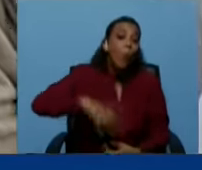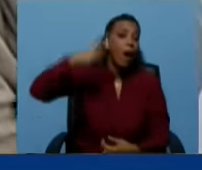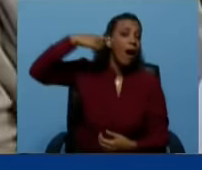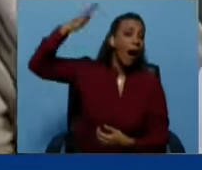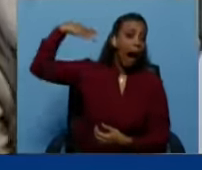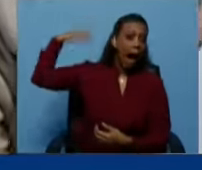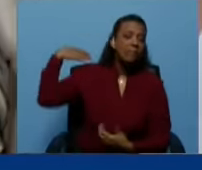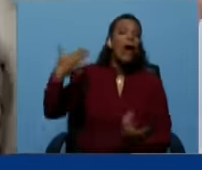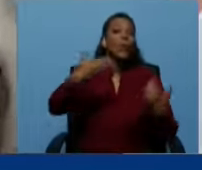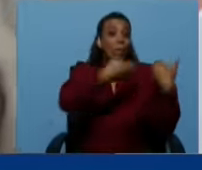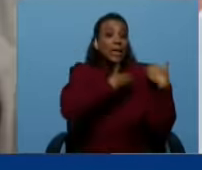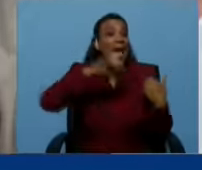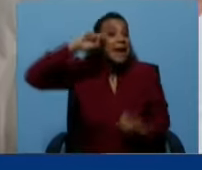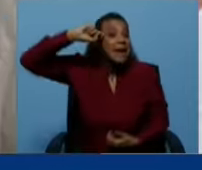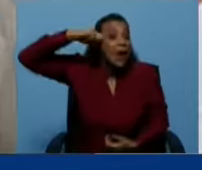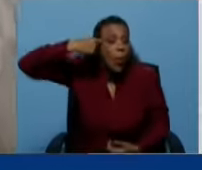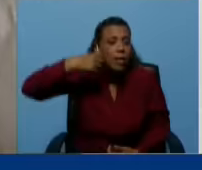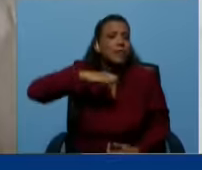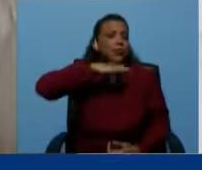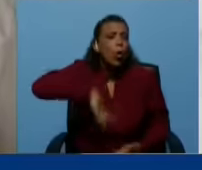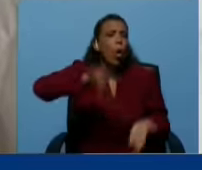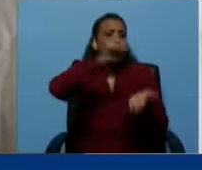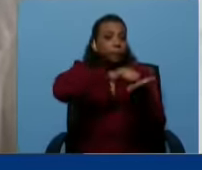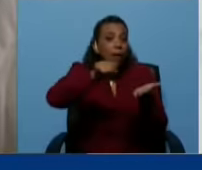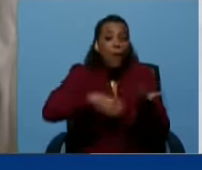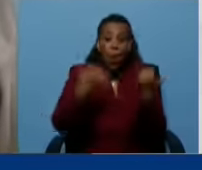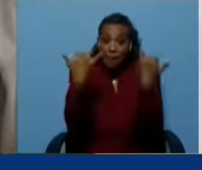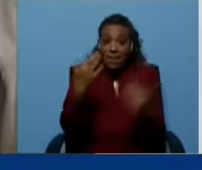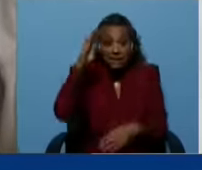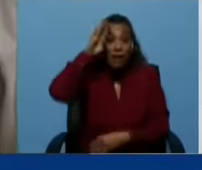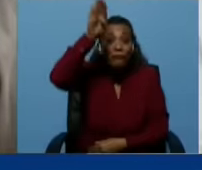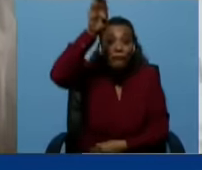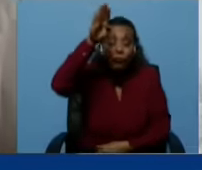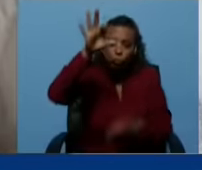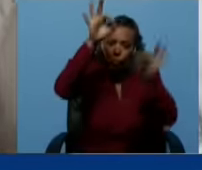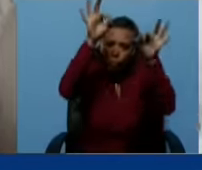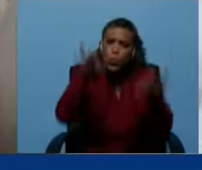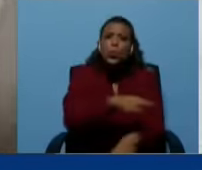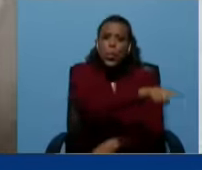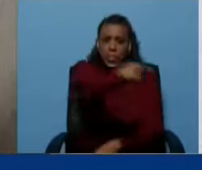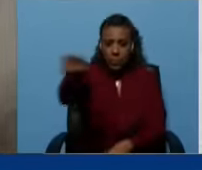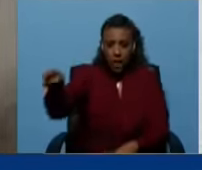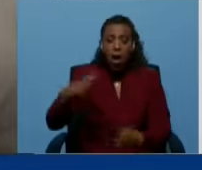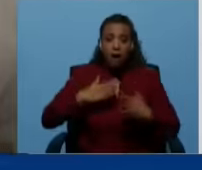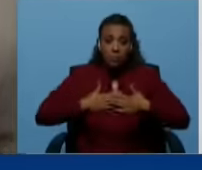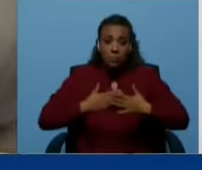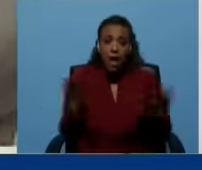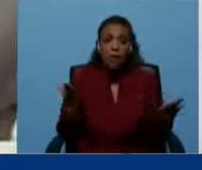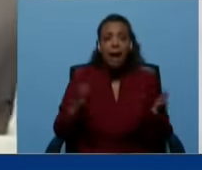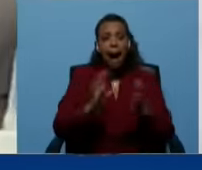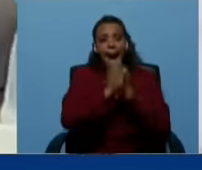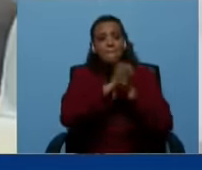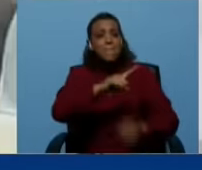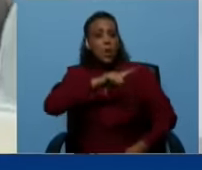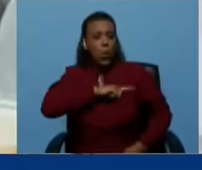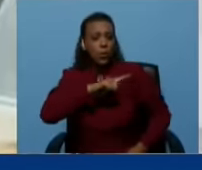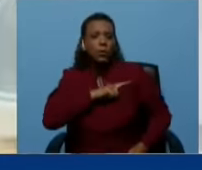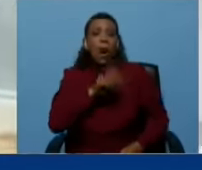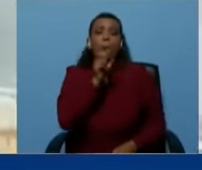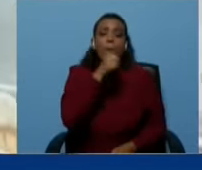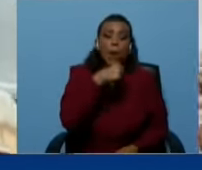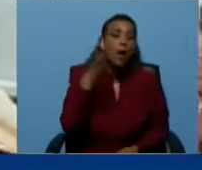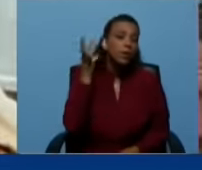Tiene una gran responsabilidad histórica por el presente. Y ustedes, mis compatriotas, abuelos y abuelas,